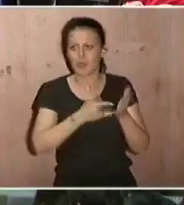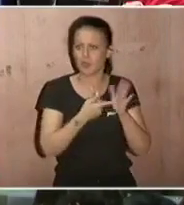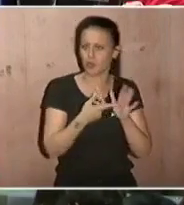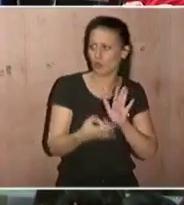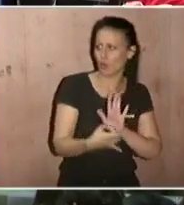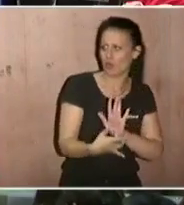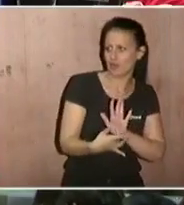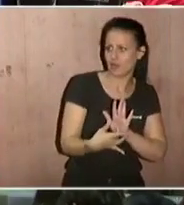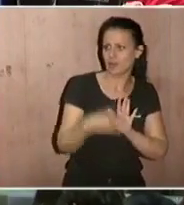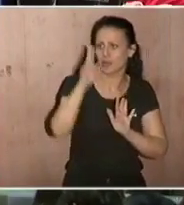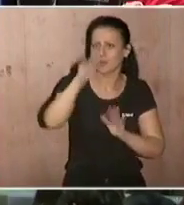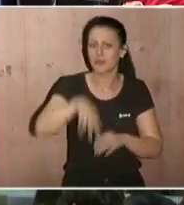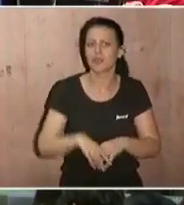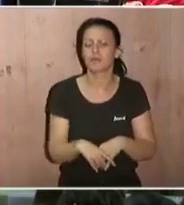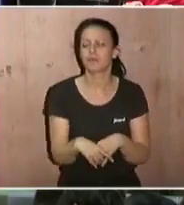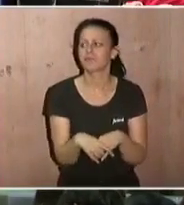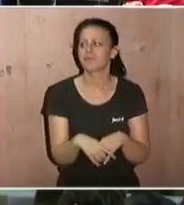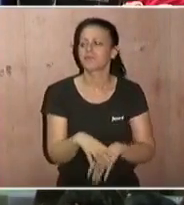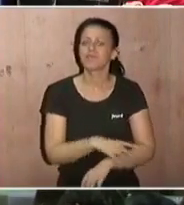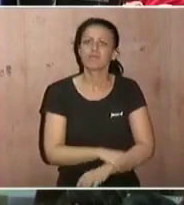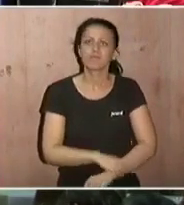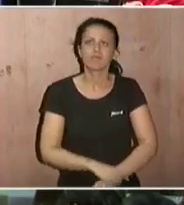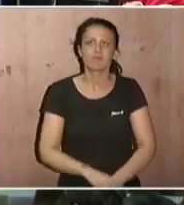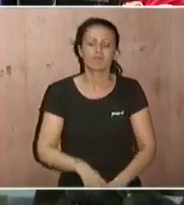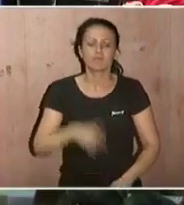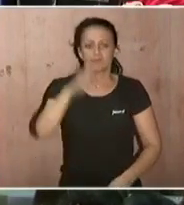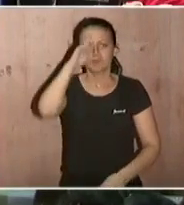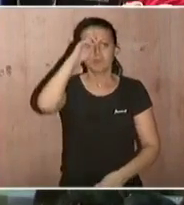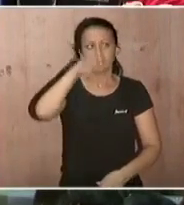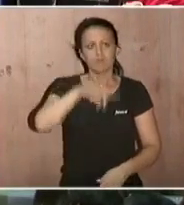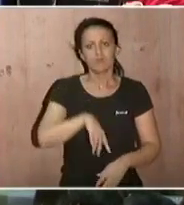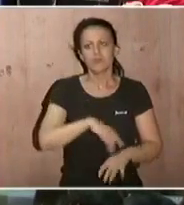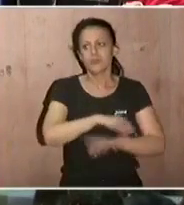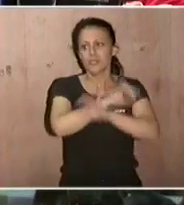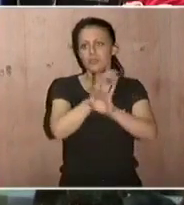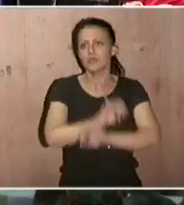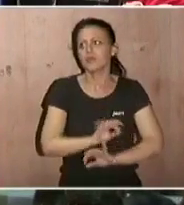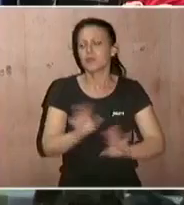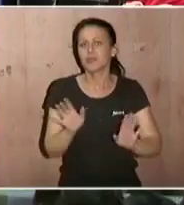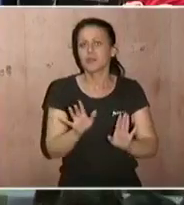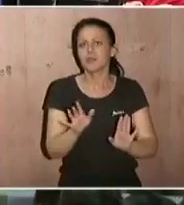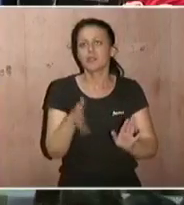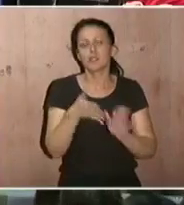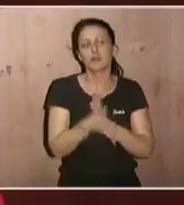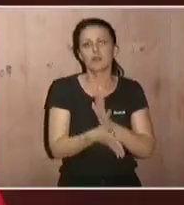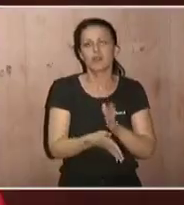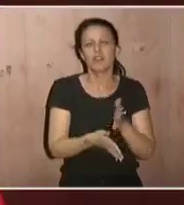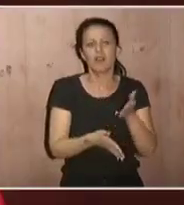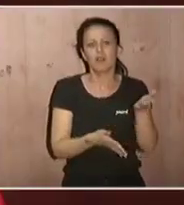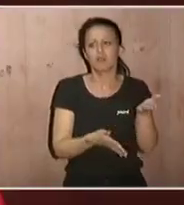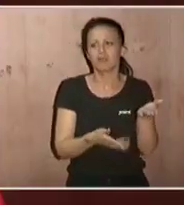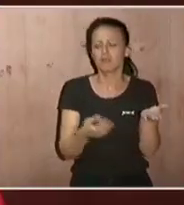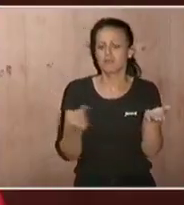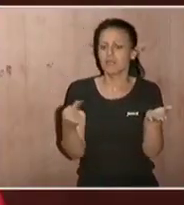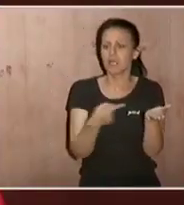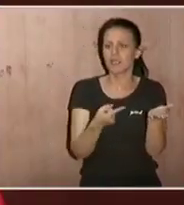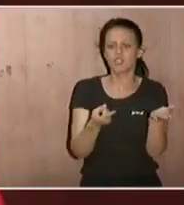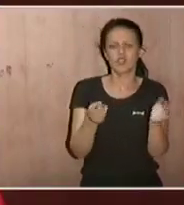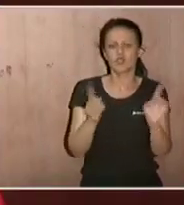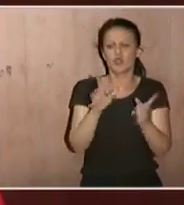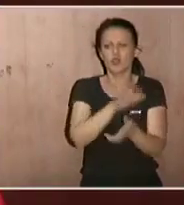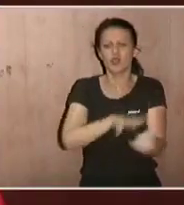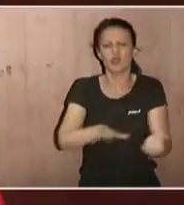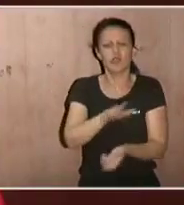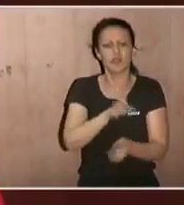calidad. Ya sé que no es una Arcadia feliz, pero tampoco considero que haya razones para verla con carácter